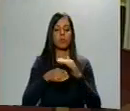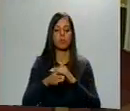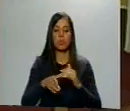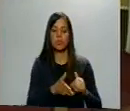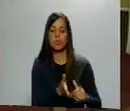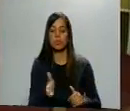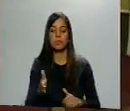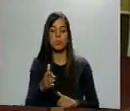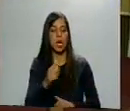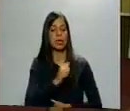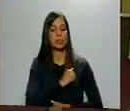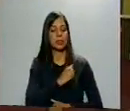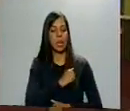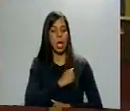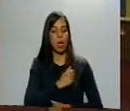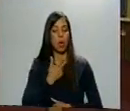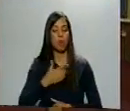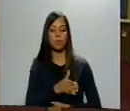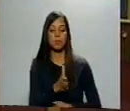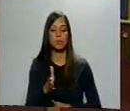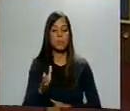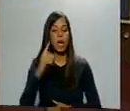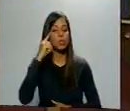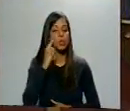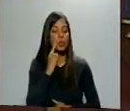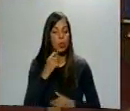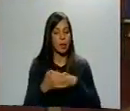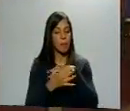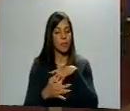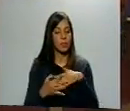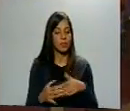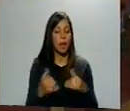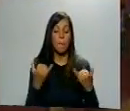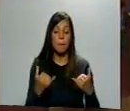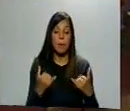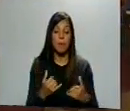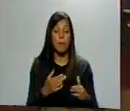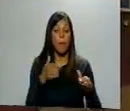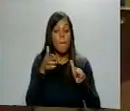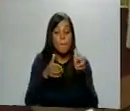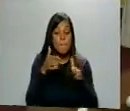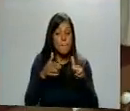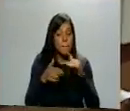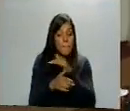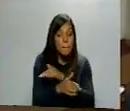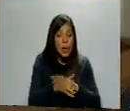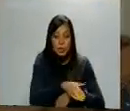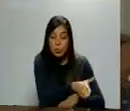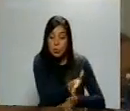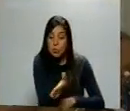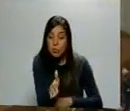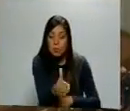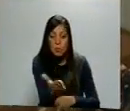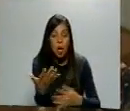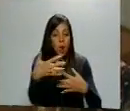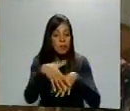Chacao y cuándo llegó al municipio Sucre. Y es el mismo metro que nos comunica. Igualmente hay las líneas